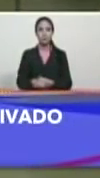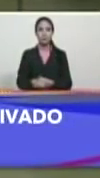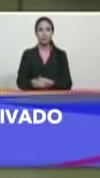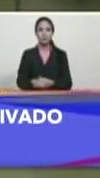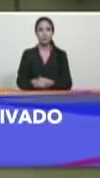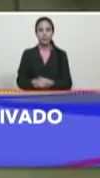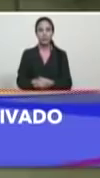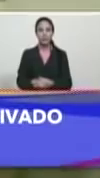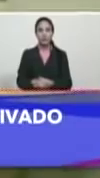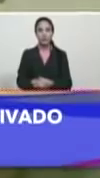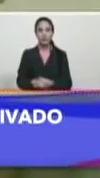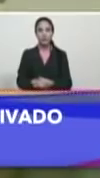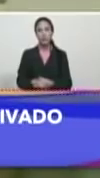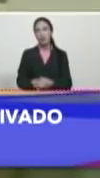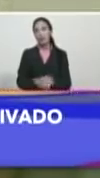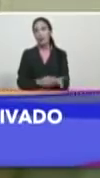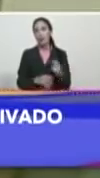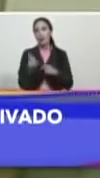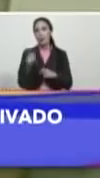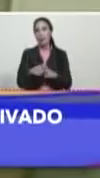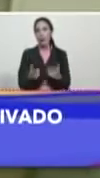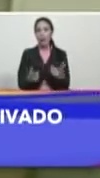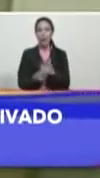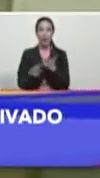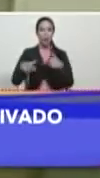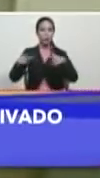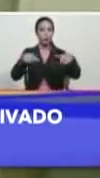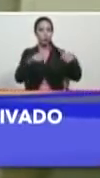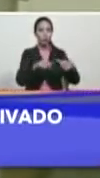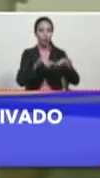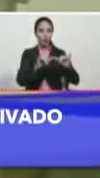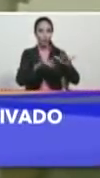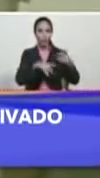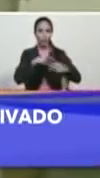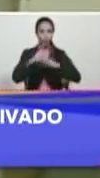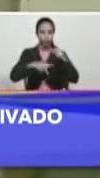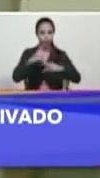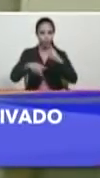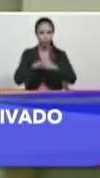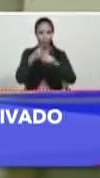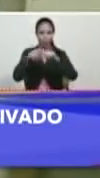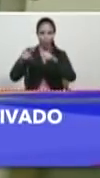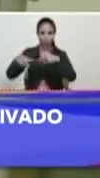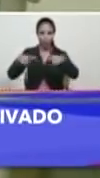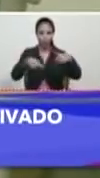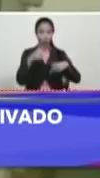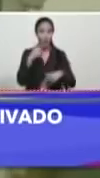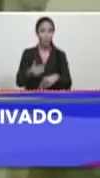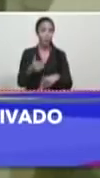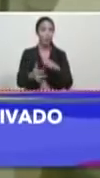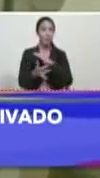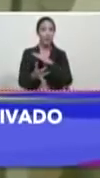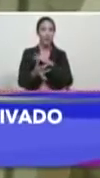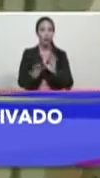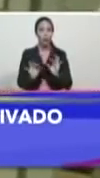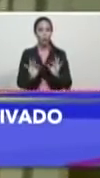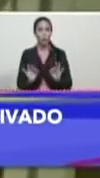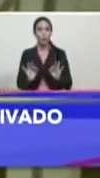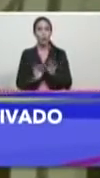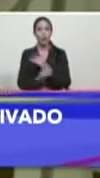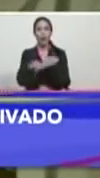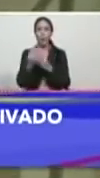área, desde las diferentes áreas de producción, es interesante escuchar el equipo técnico que también nos